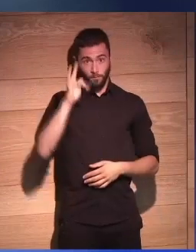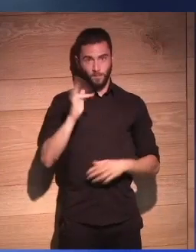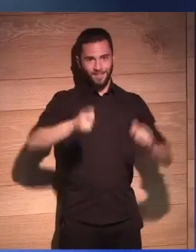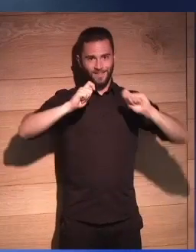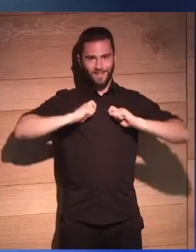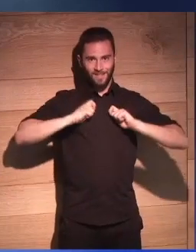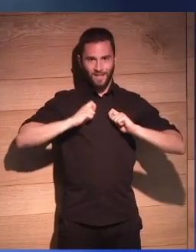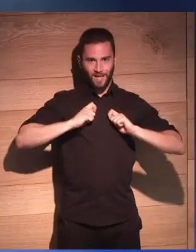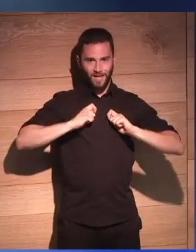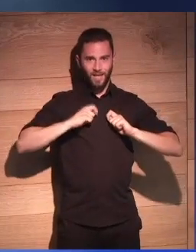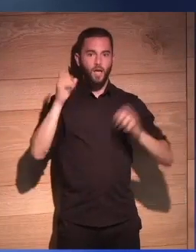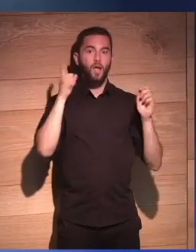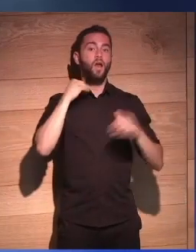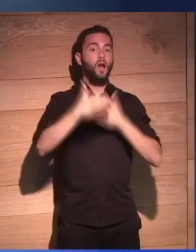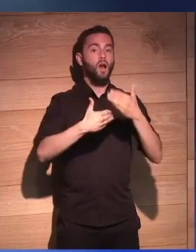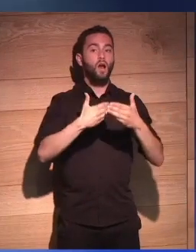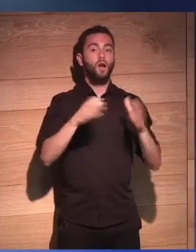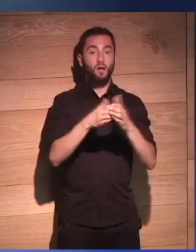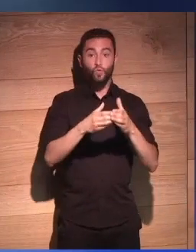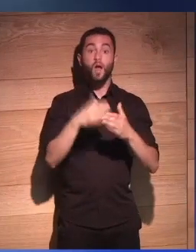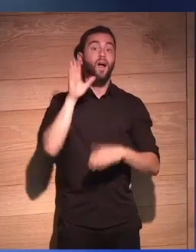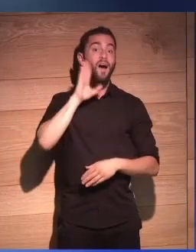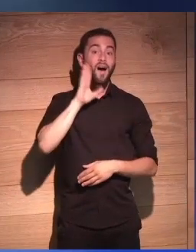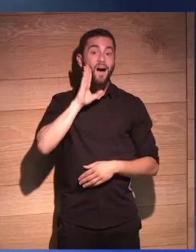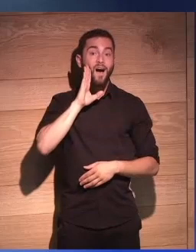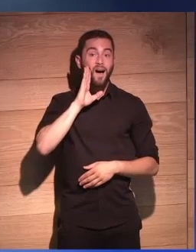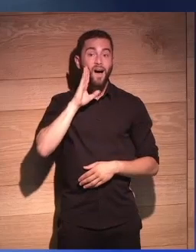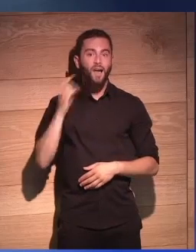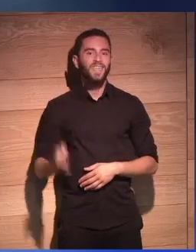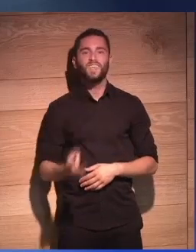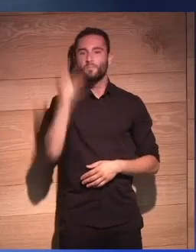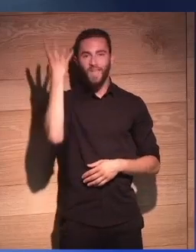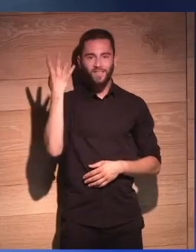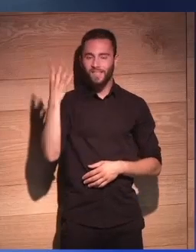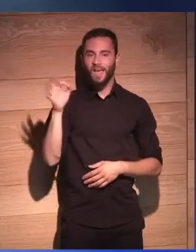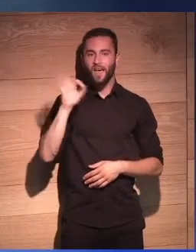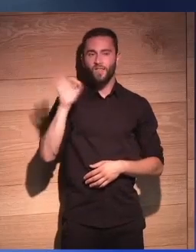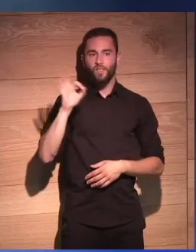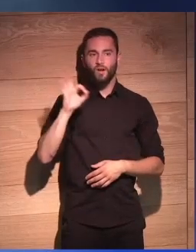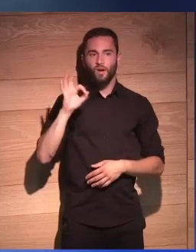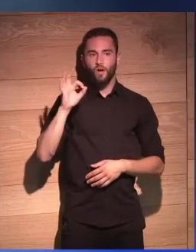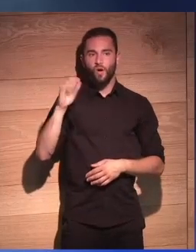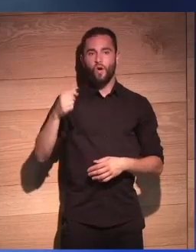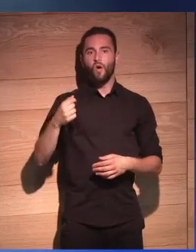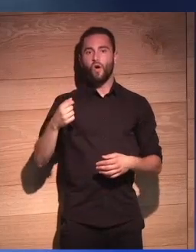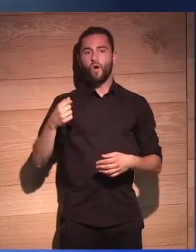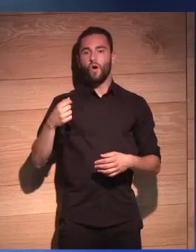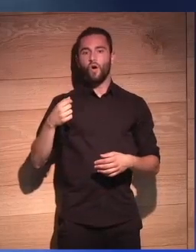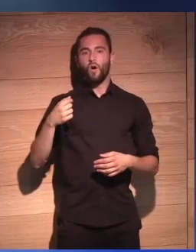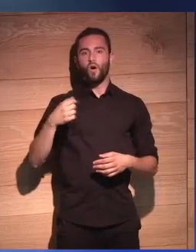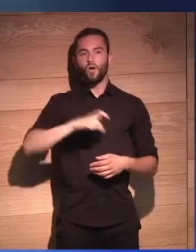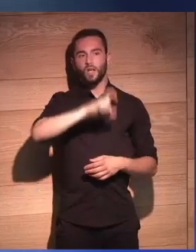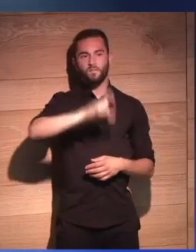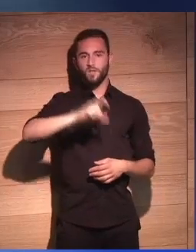ritual de stacking no ha sido forjado, inventado o impuesto por los baby boomers que no han crecido con